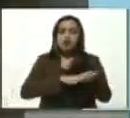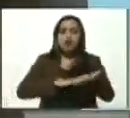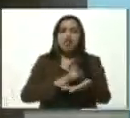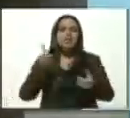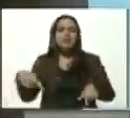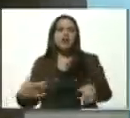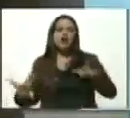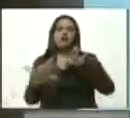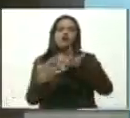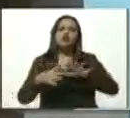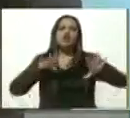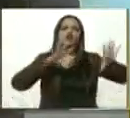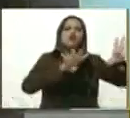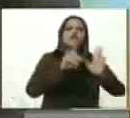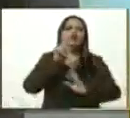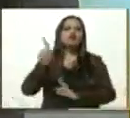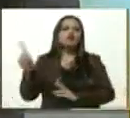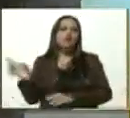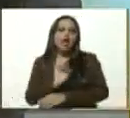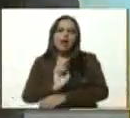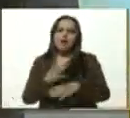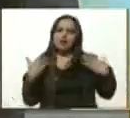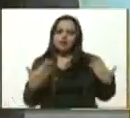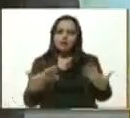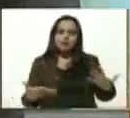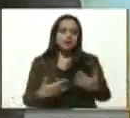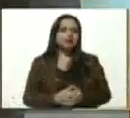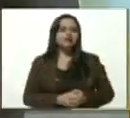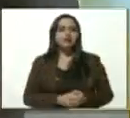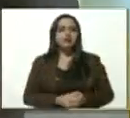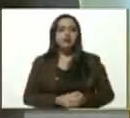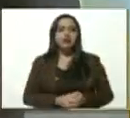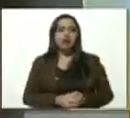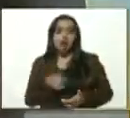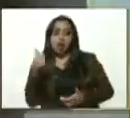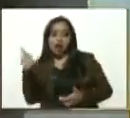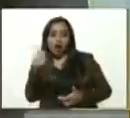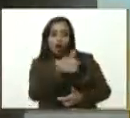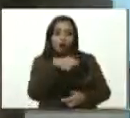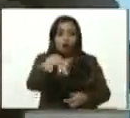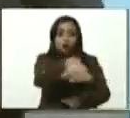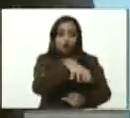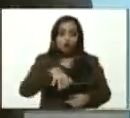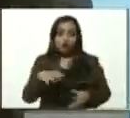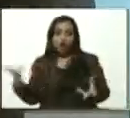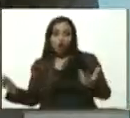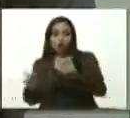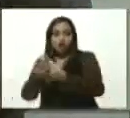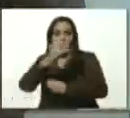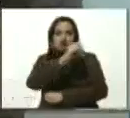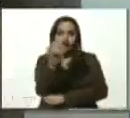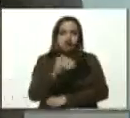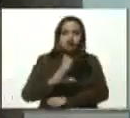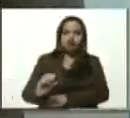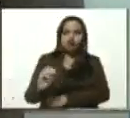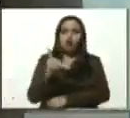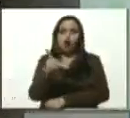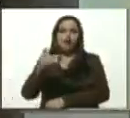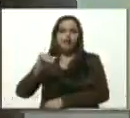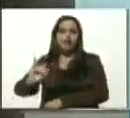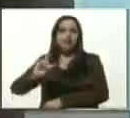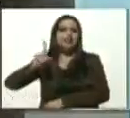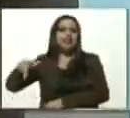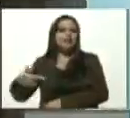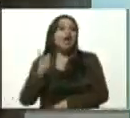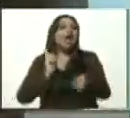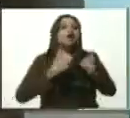estamos conectados también con la sala no solo de cada uno de los estados con la SODI, sino también por si hay alguna situación en este caso que requiera